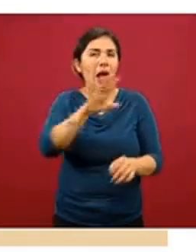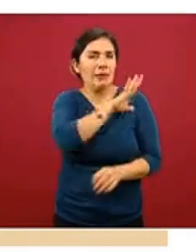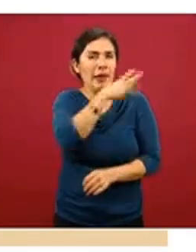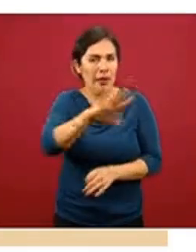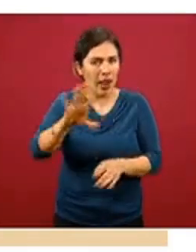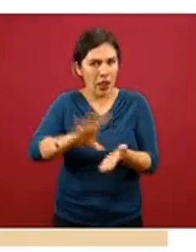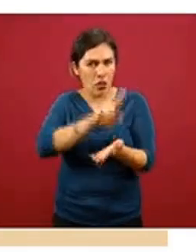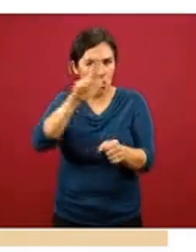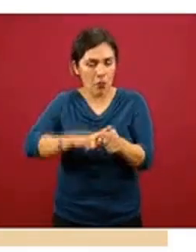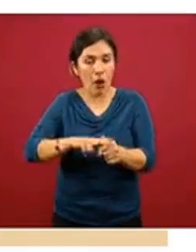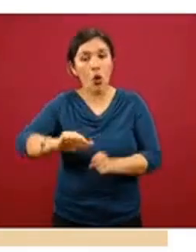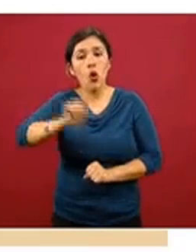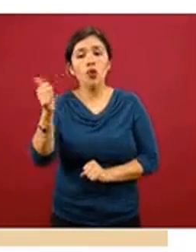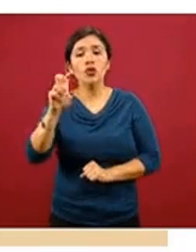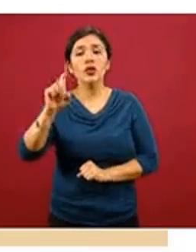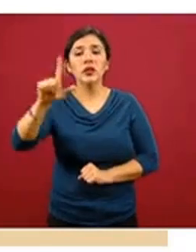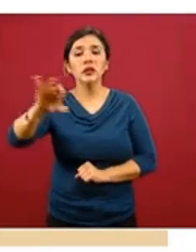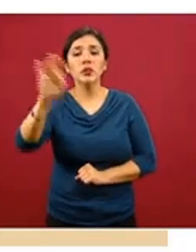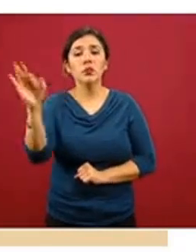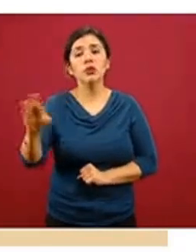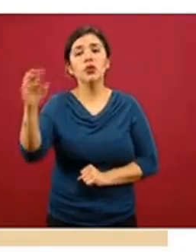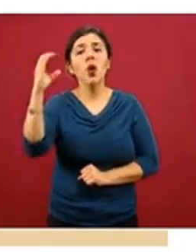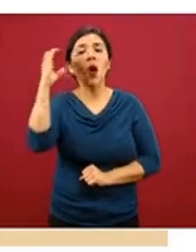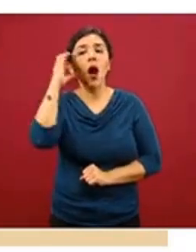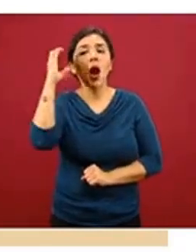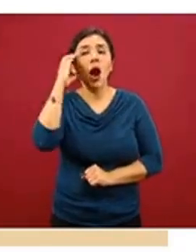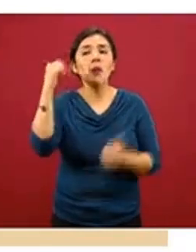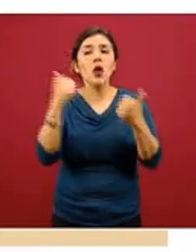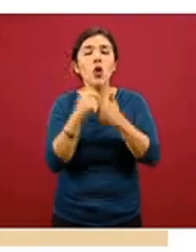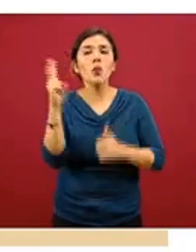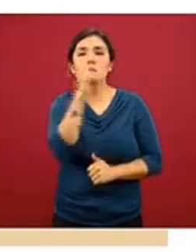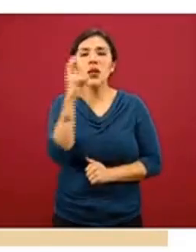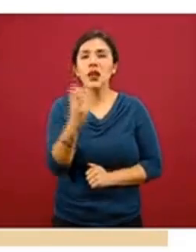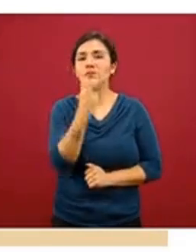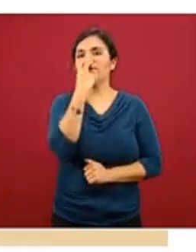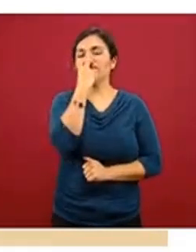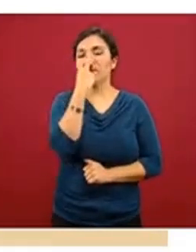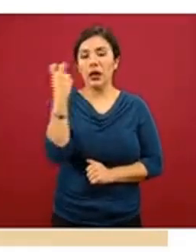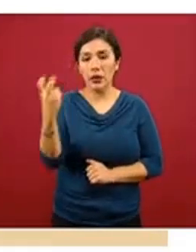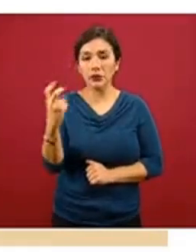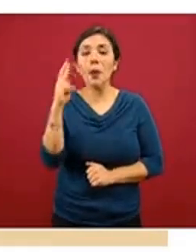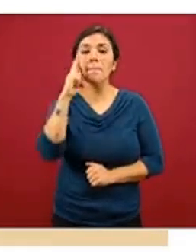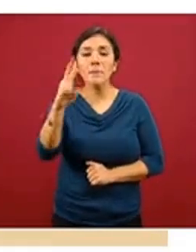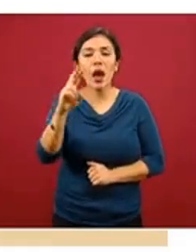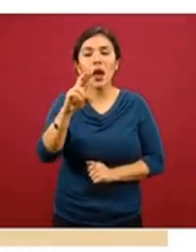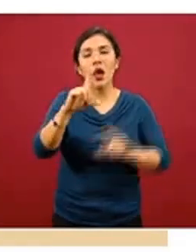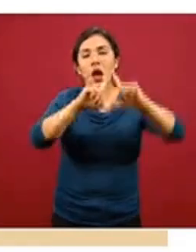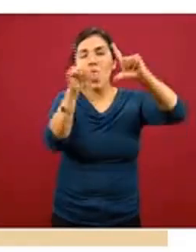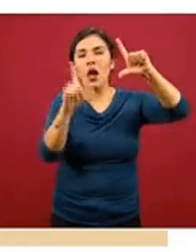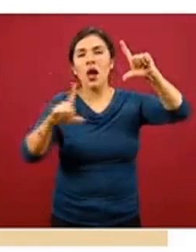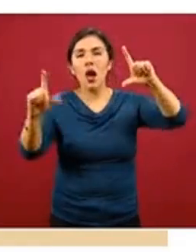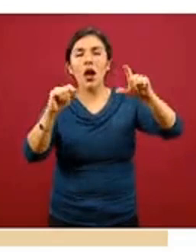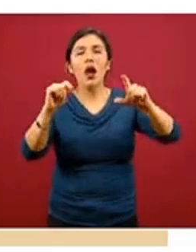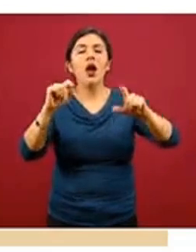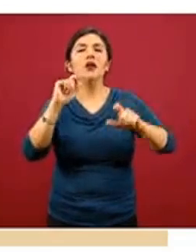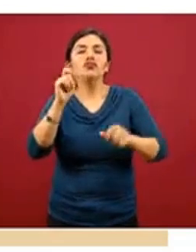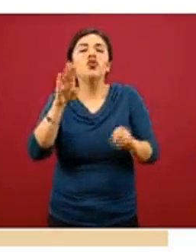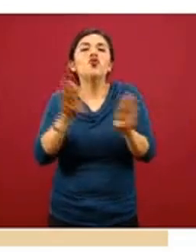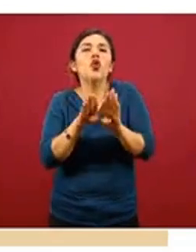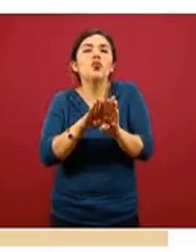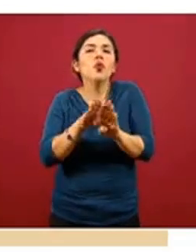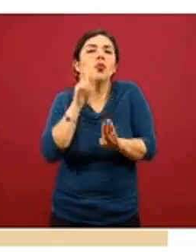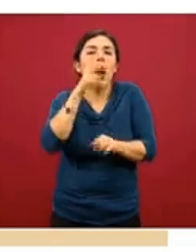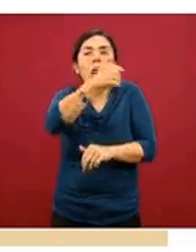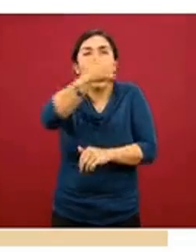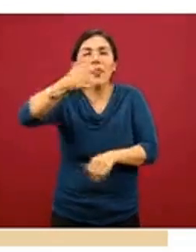general y 37% para las camas IRAG con ventilador. Veamos cómo se distribuyen de manera nacional.